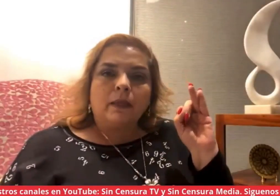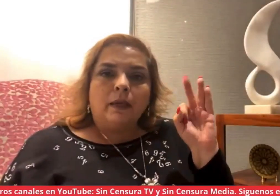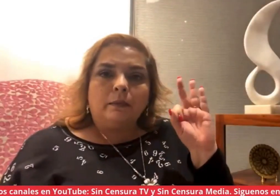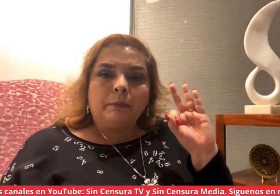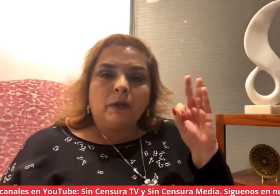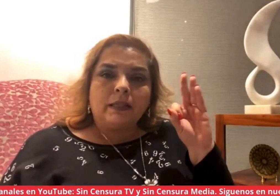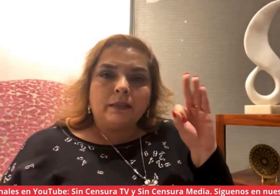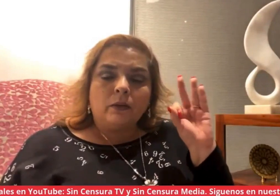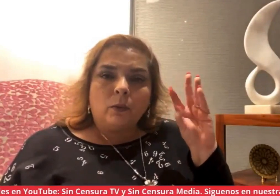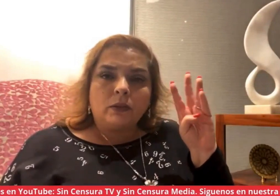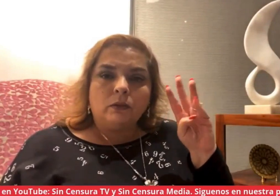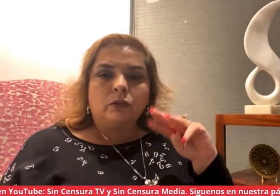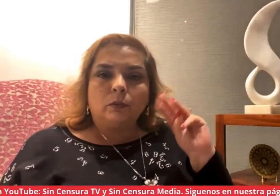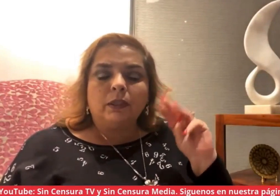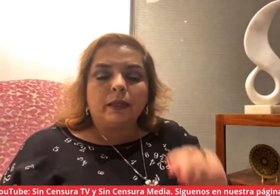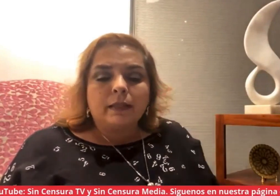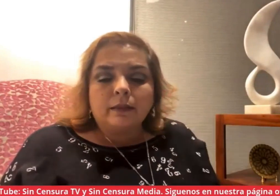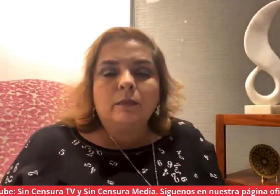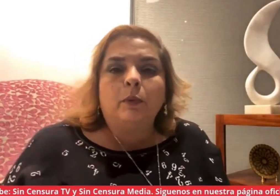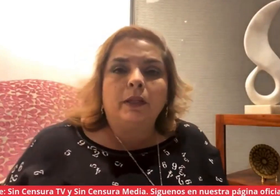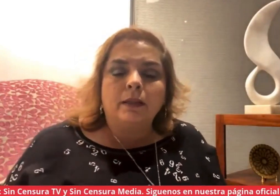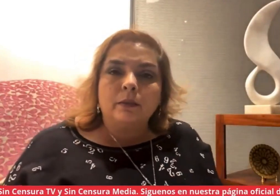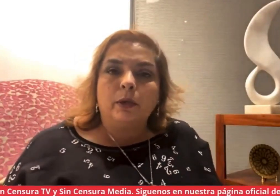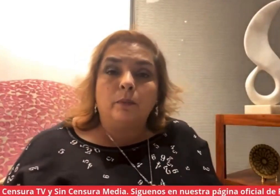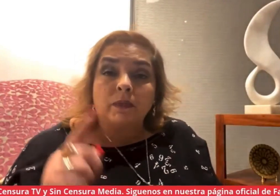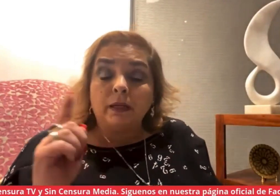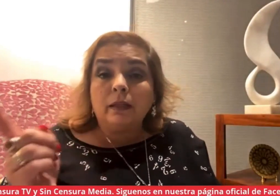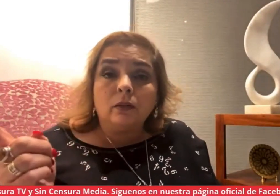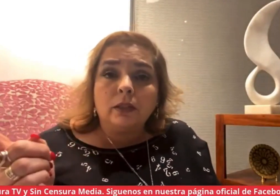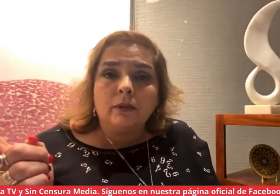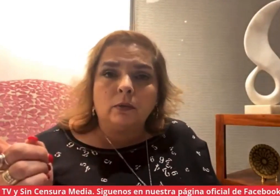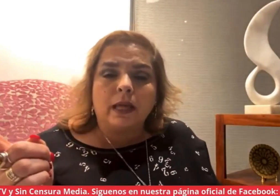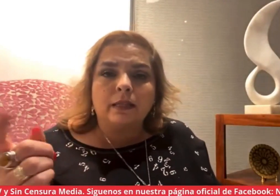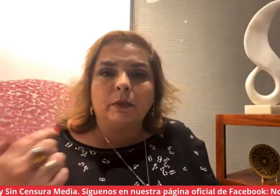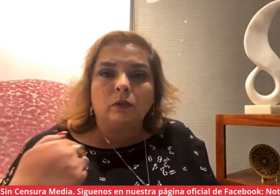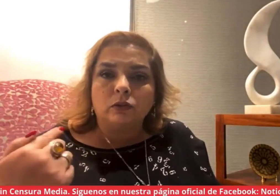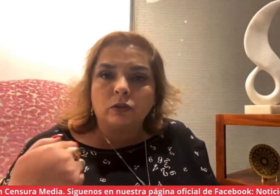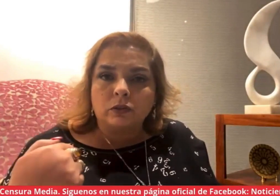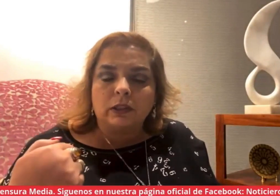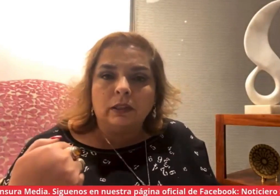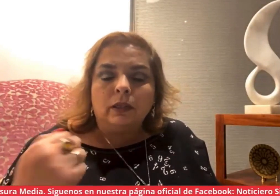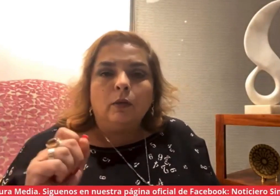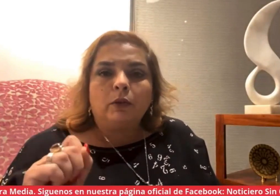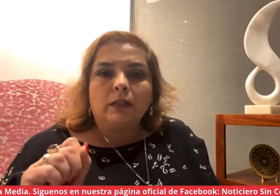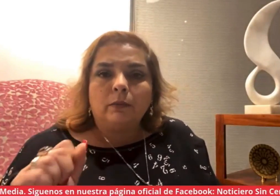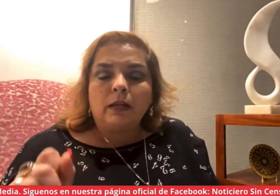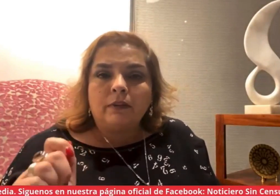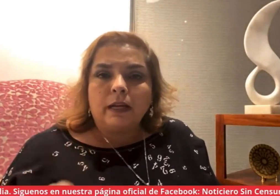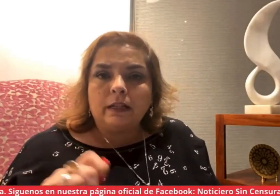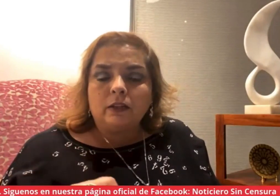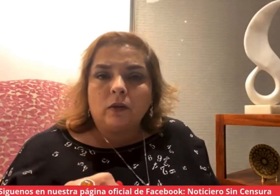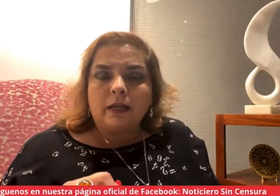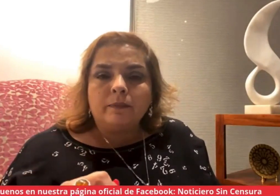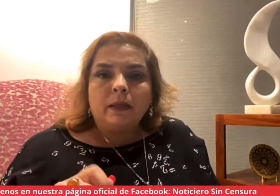bien. Pero el tercero y cuarto son muy interesantes porque dicen, bueno, el INE no tiene facultades, pero nosotros sí, porque el